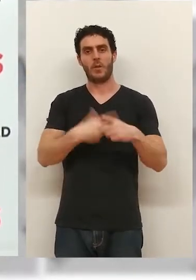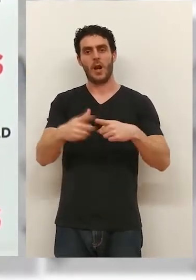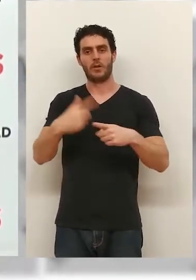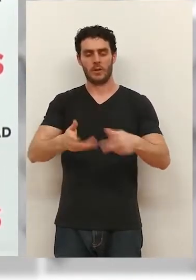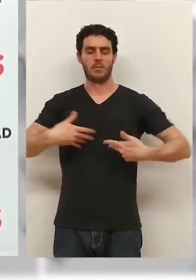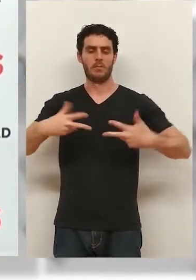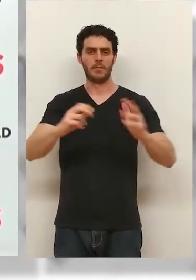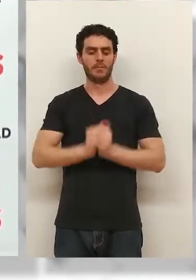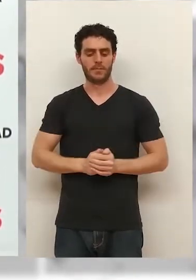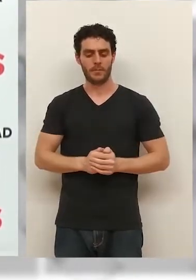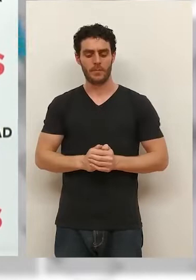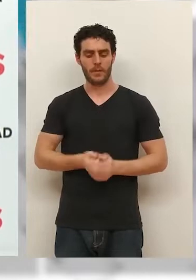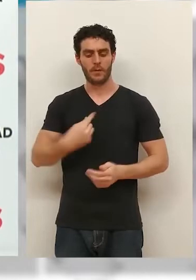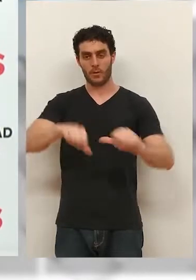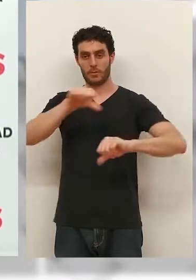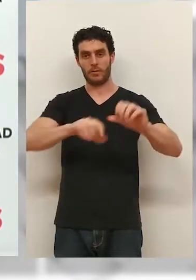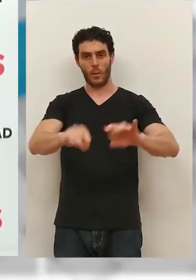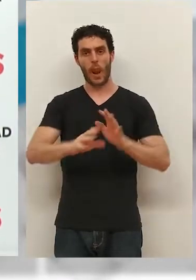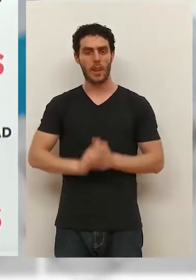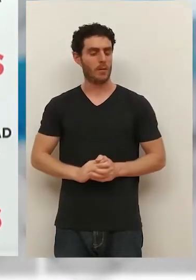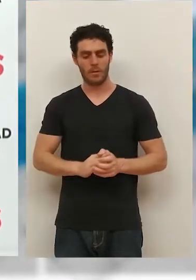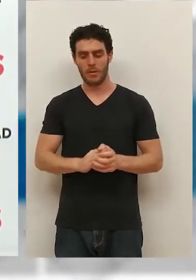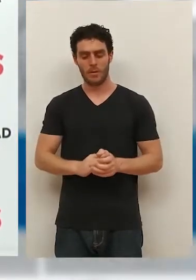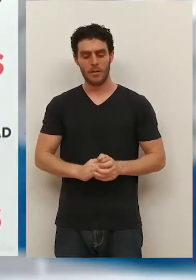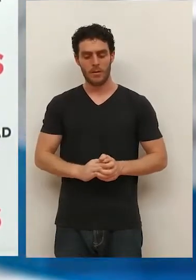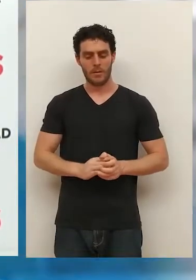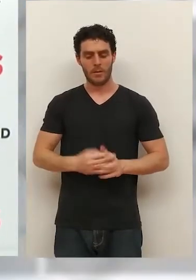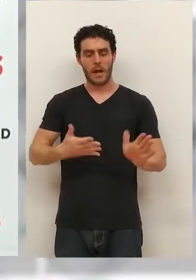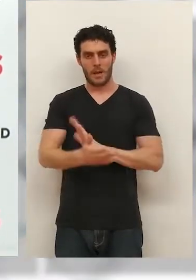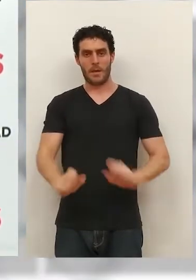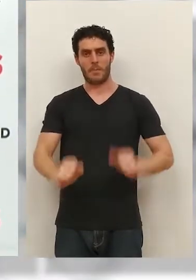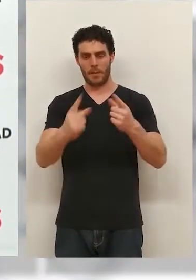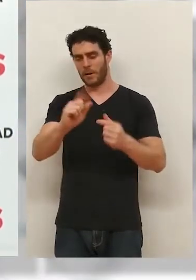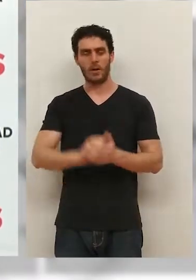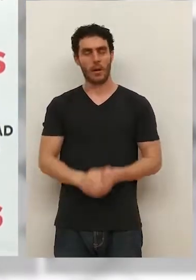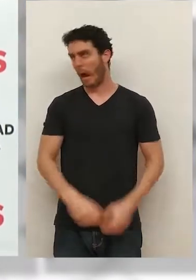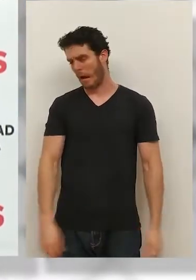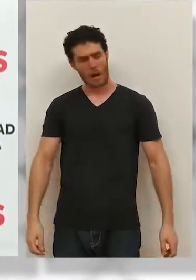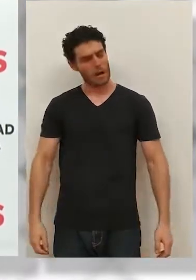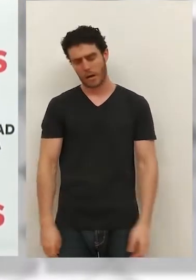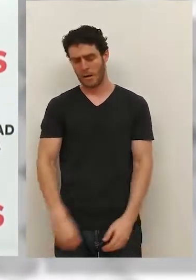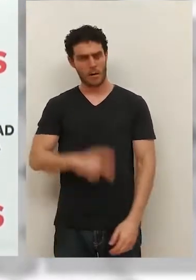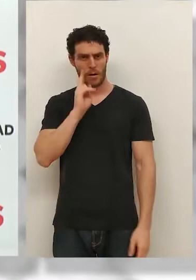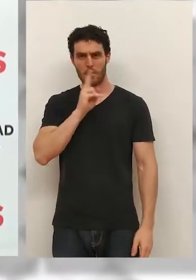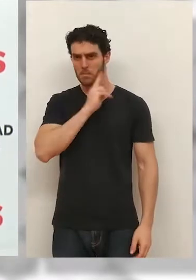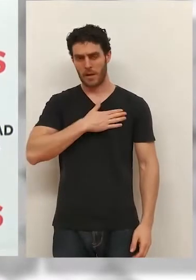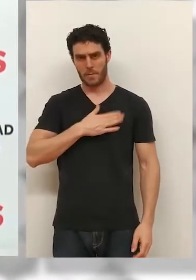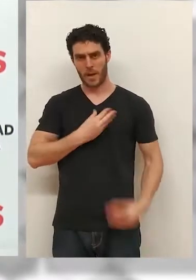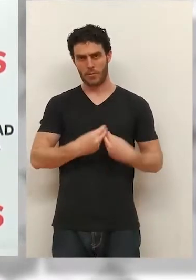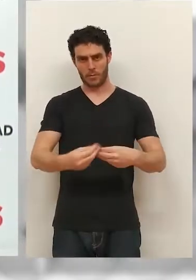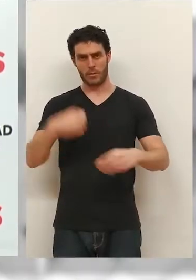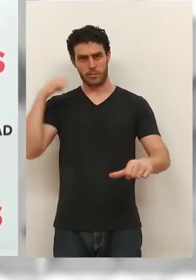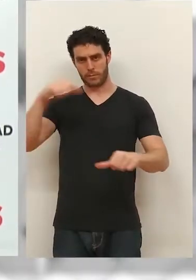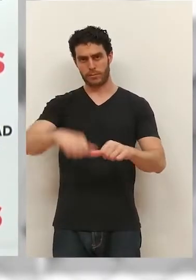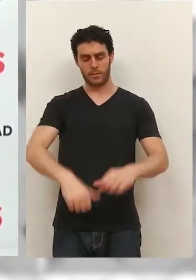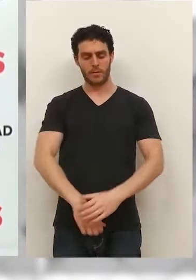parecía. Ajá. Y echábamos lo mismo. O sea, no es la primera vez que había hecho. No, yo no. Yo con mi madre,